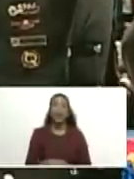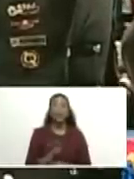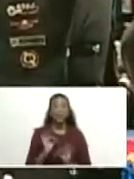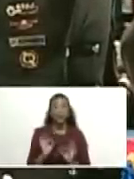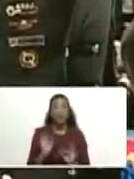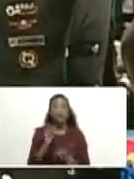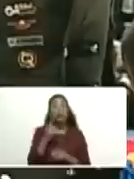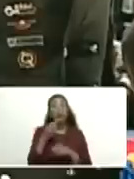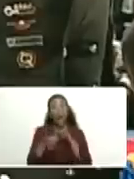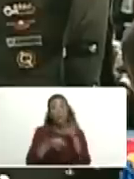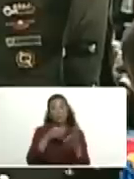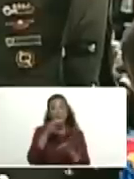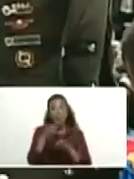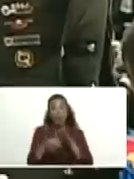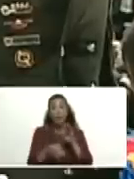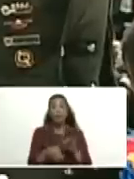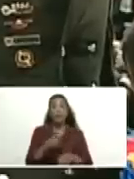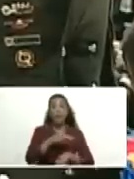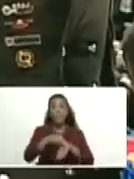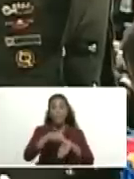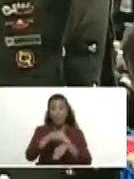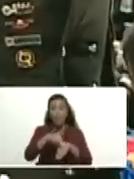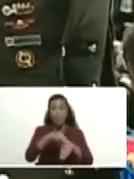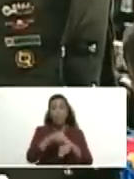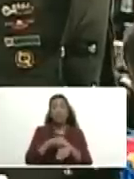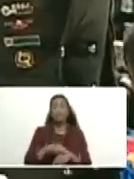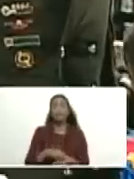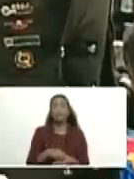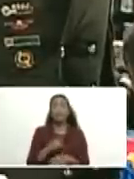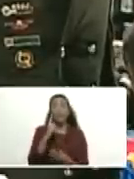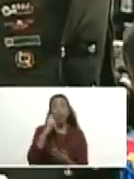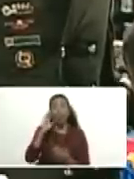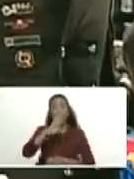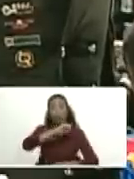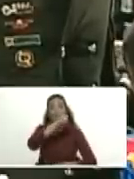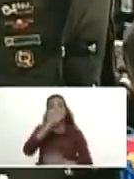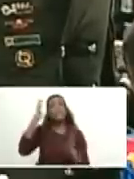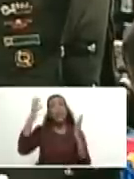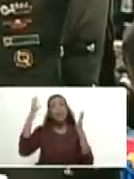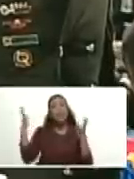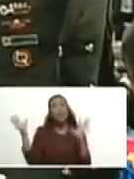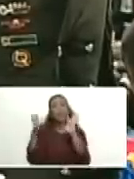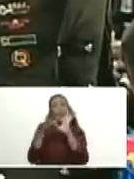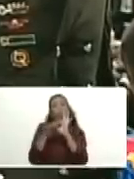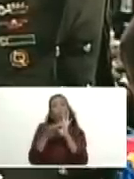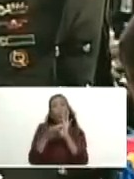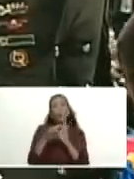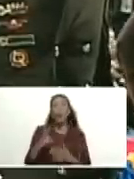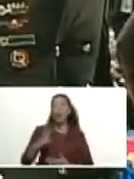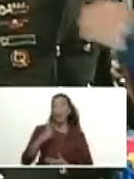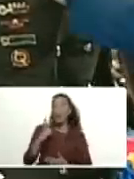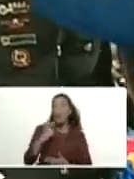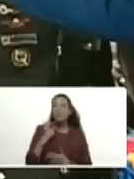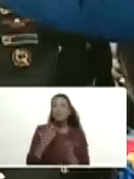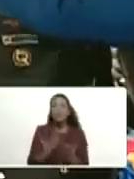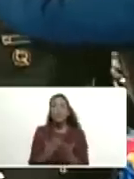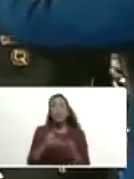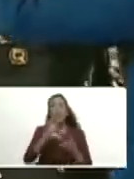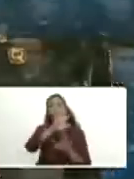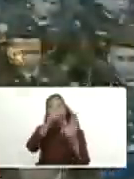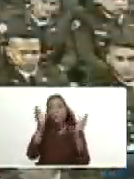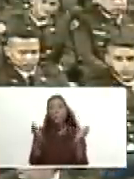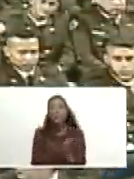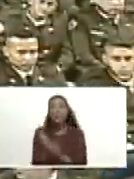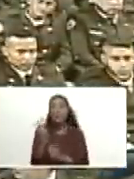Precisamente lo decía el ministro Vladimir Padrino López, celebremos todos el inmenso privilegio de tener una patria